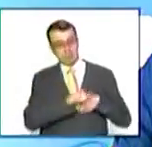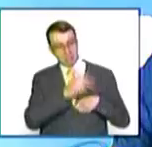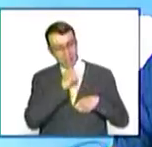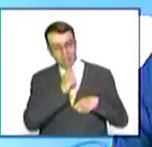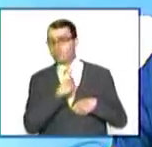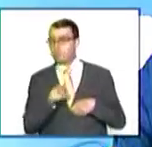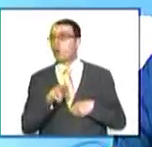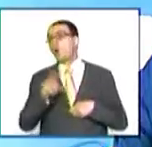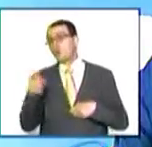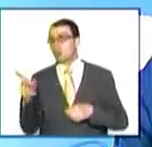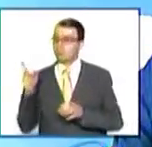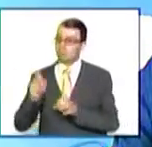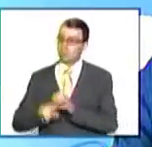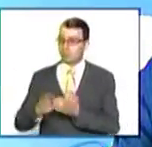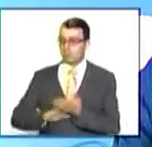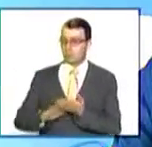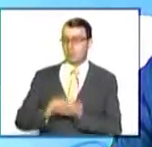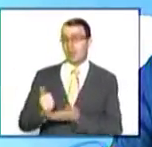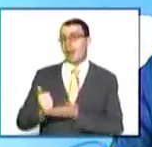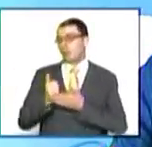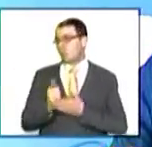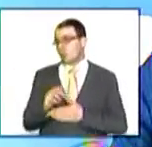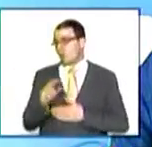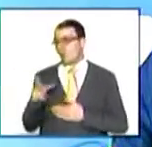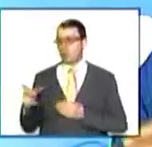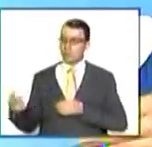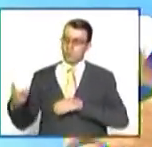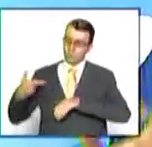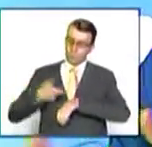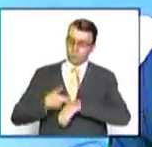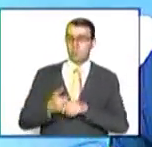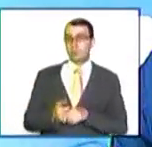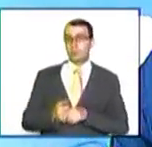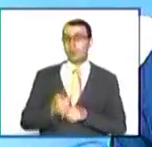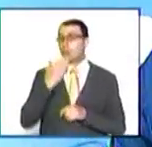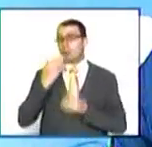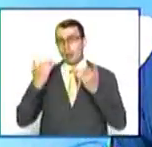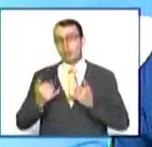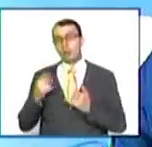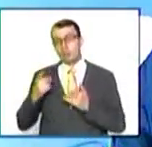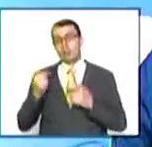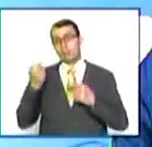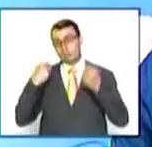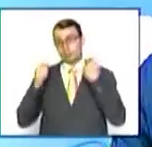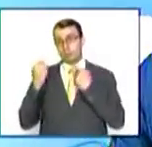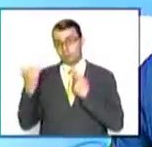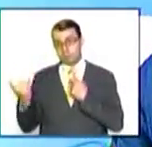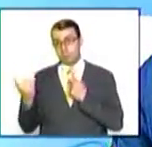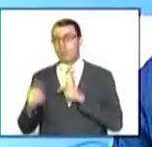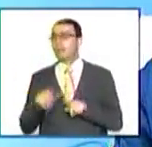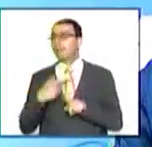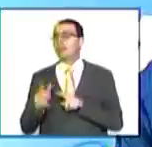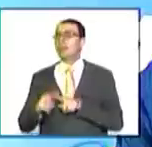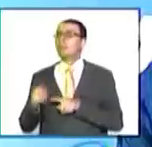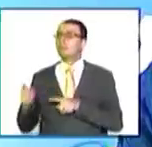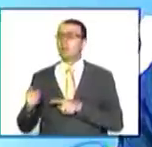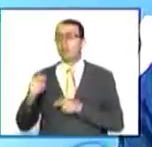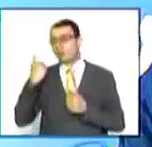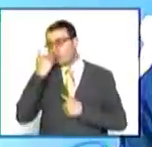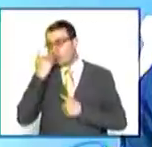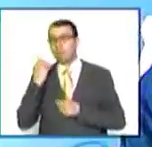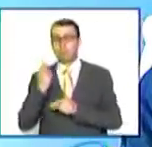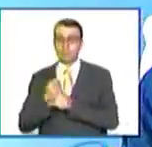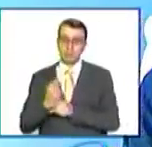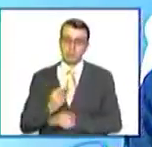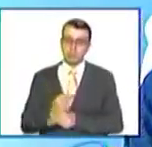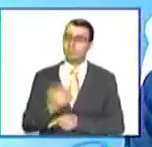patológicos. Vamos a ir a este corte comerciales para empezar a contar ciertos casos clínicos donde se ha evidenciado y se ha